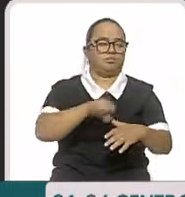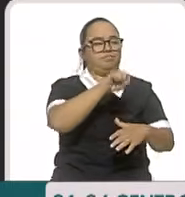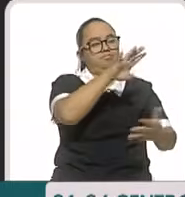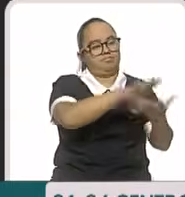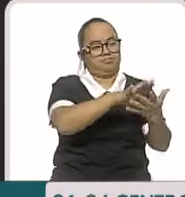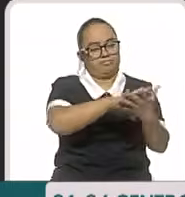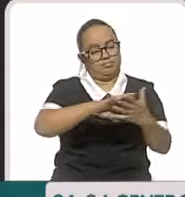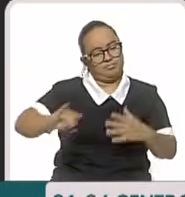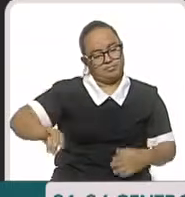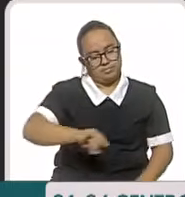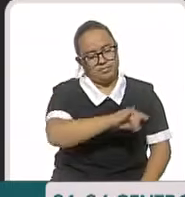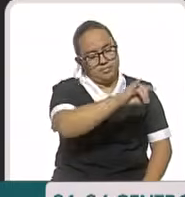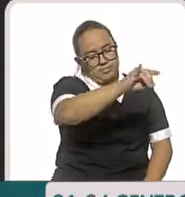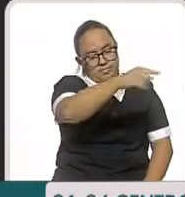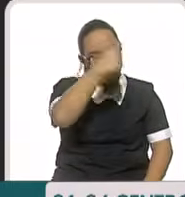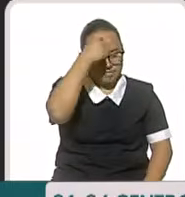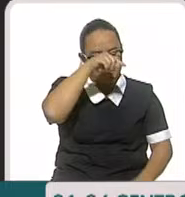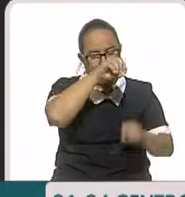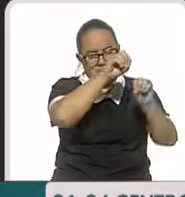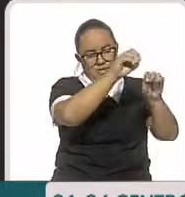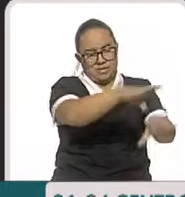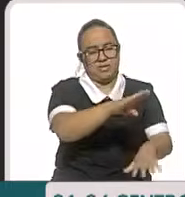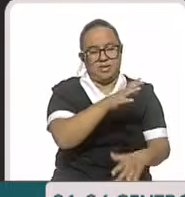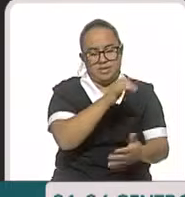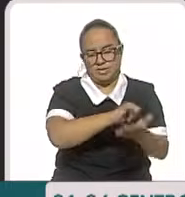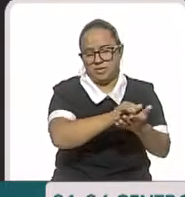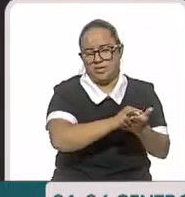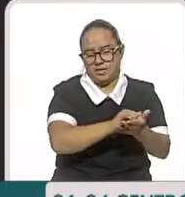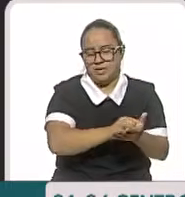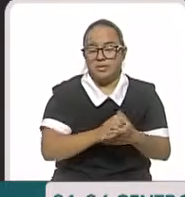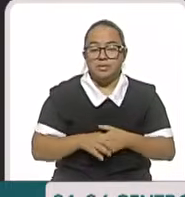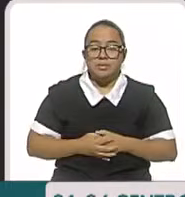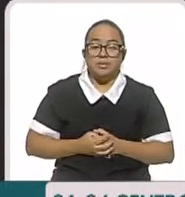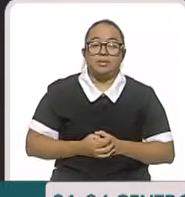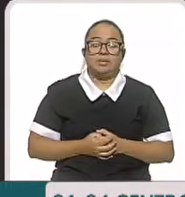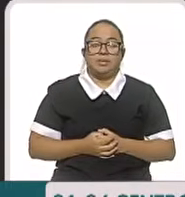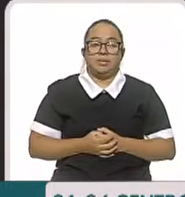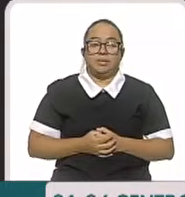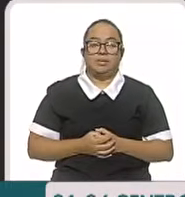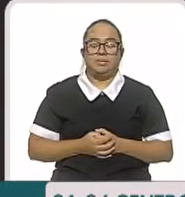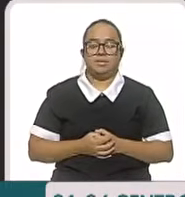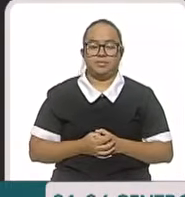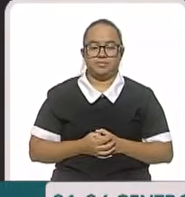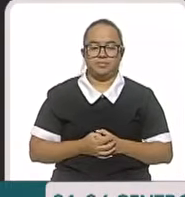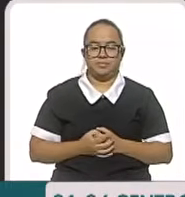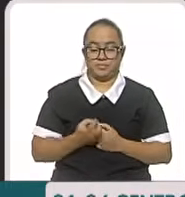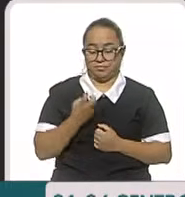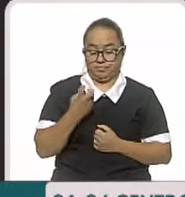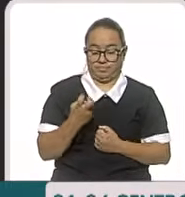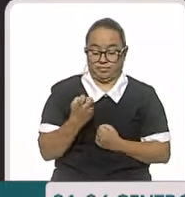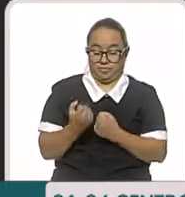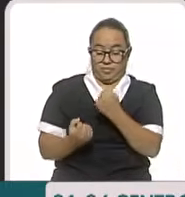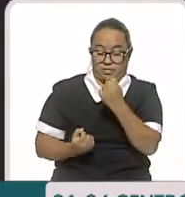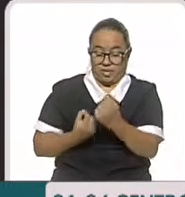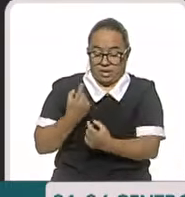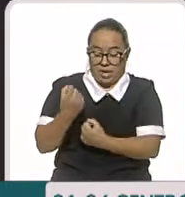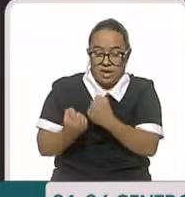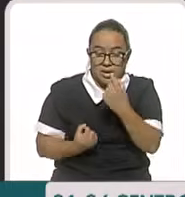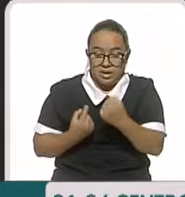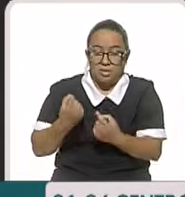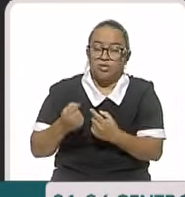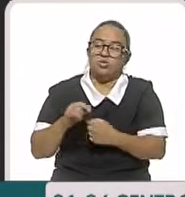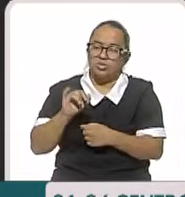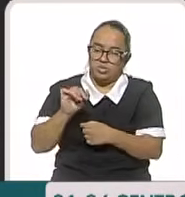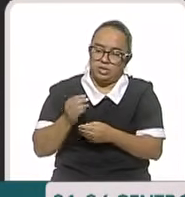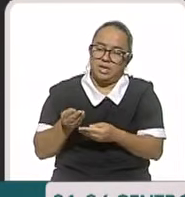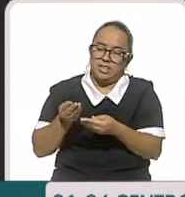llevarlo justamente a la prisión en Brooklyn. Todo este proceso, pues obviamente solamente algunos medios les han pasado, porque